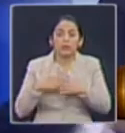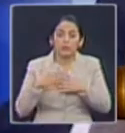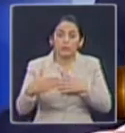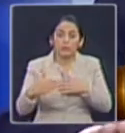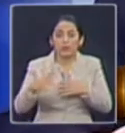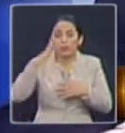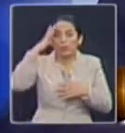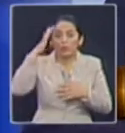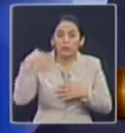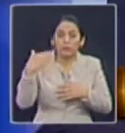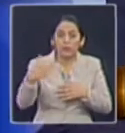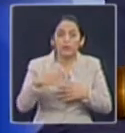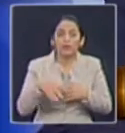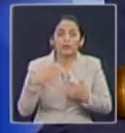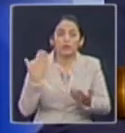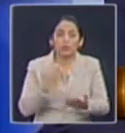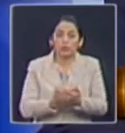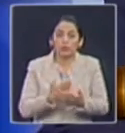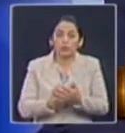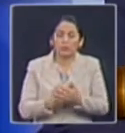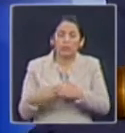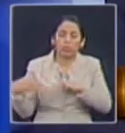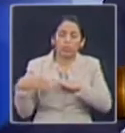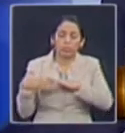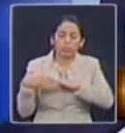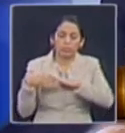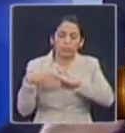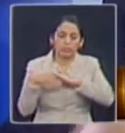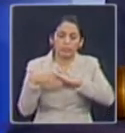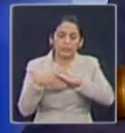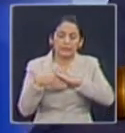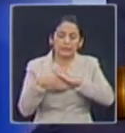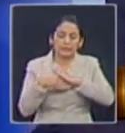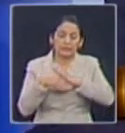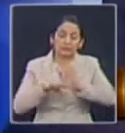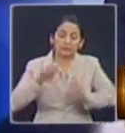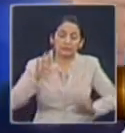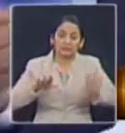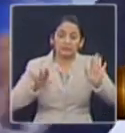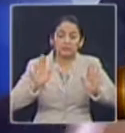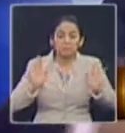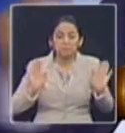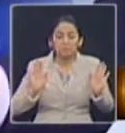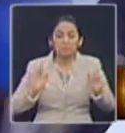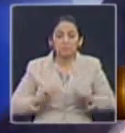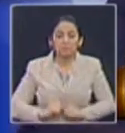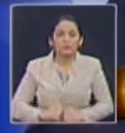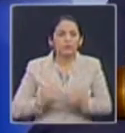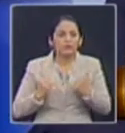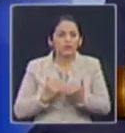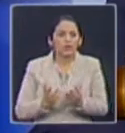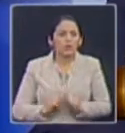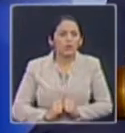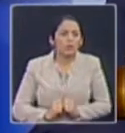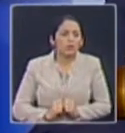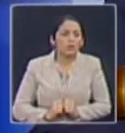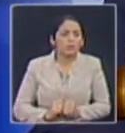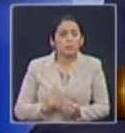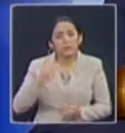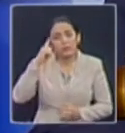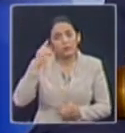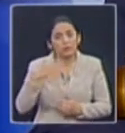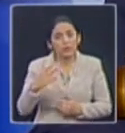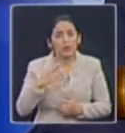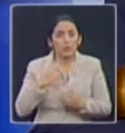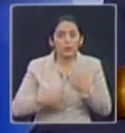la economía se vaya enfriando todavía más y que obviamente pues empiecen eso a generar por relaciones indirectas cierta